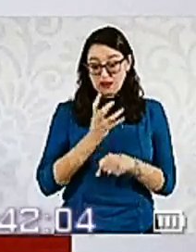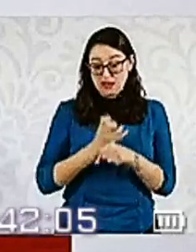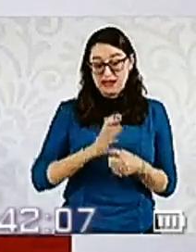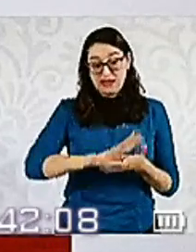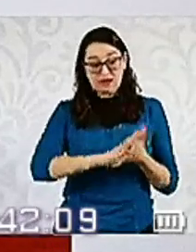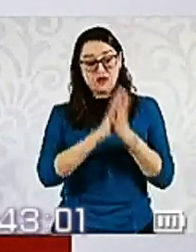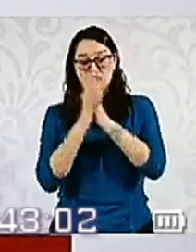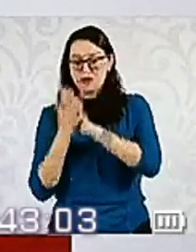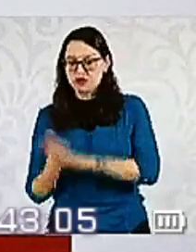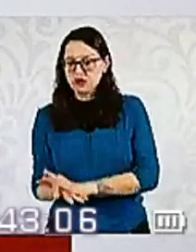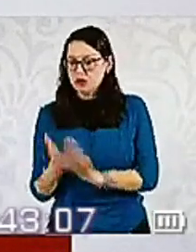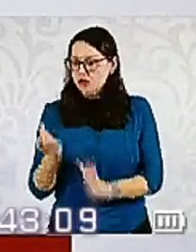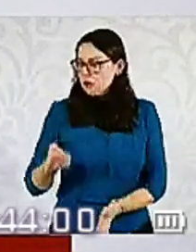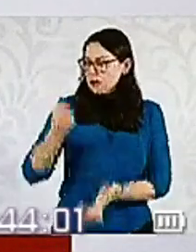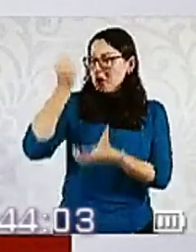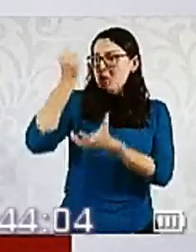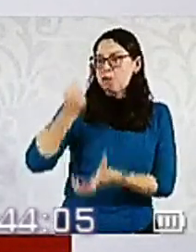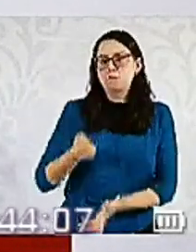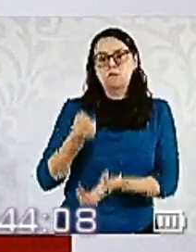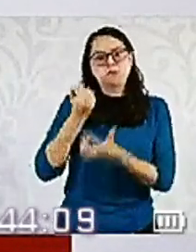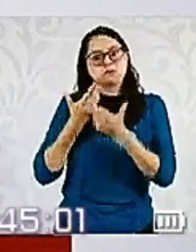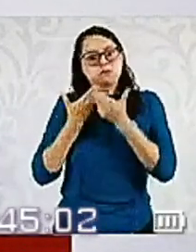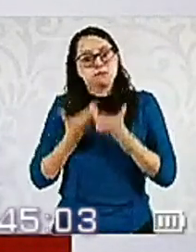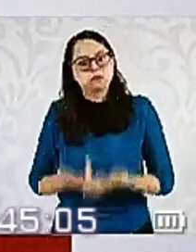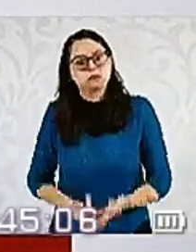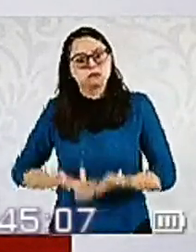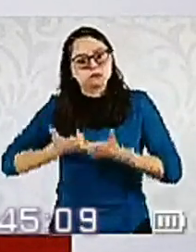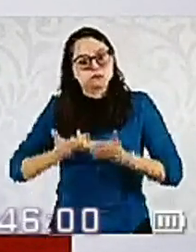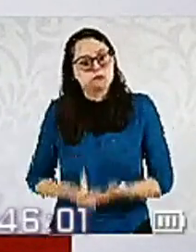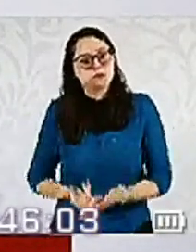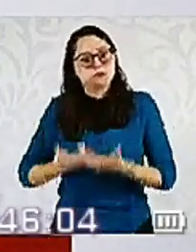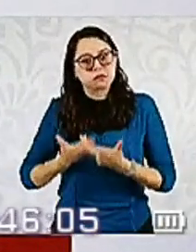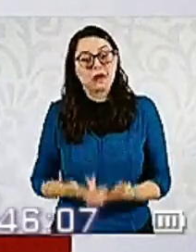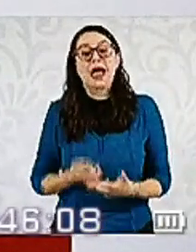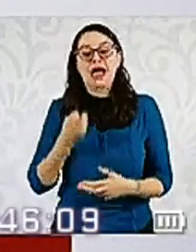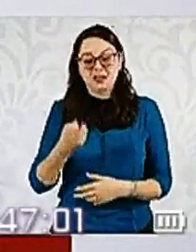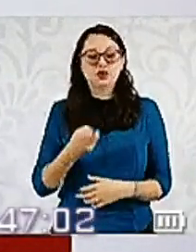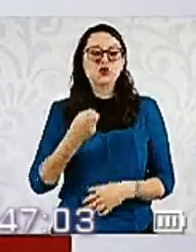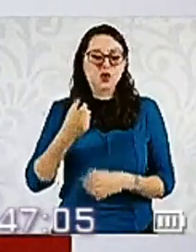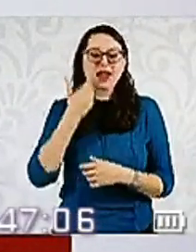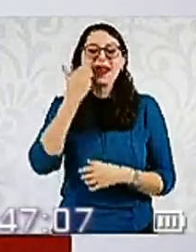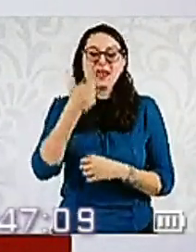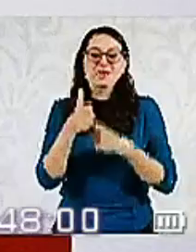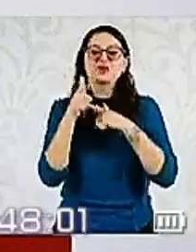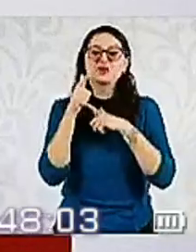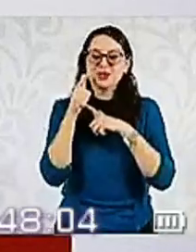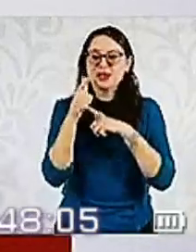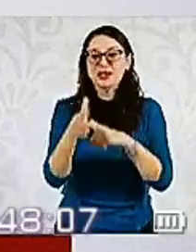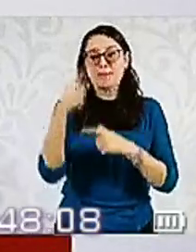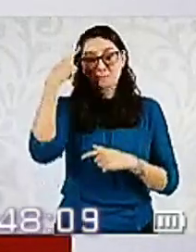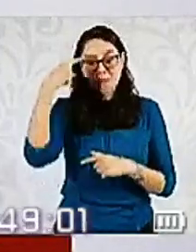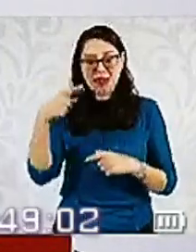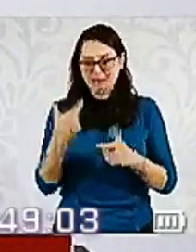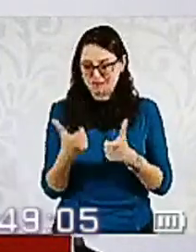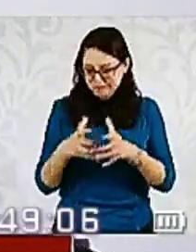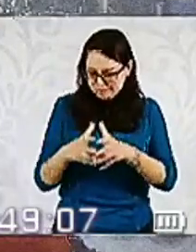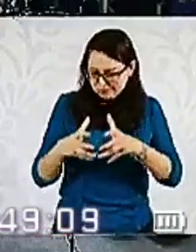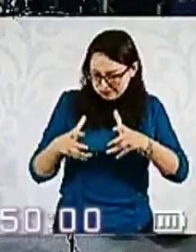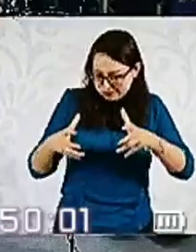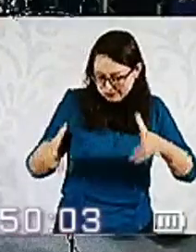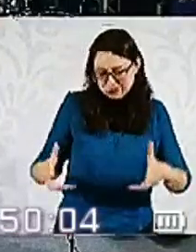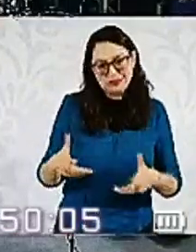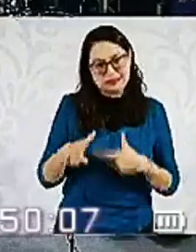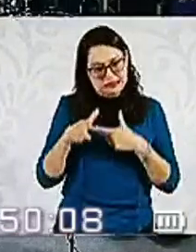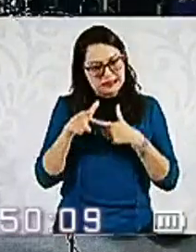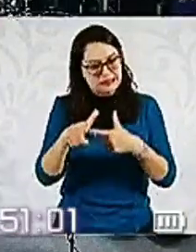transformación, y queremos mantenerlo y queremos continuar abatiendo la corrupción para que estos recursos públicos sigan creciendo. La siguiente,